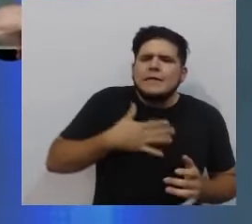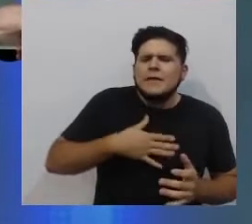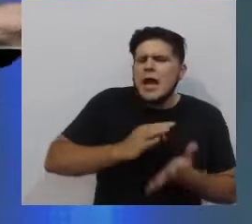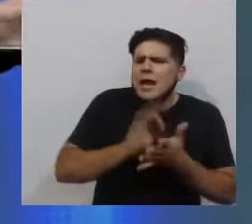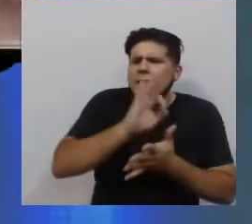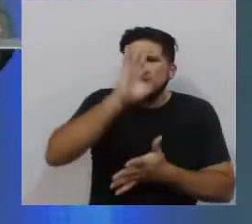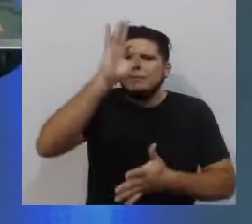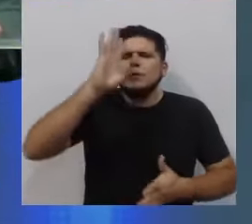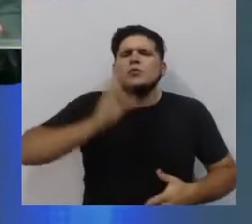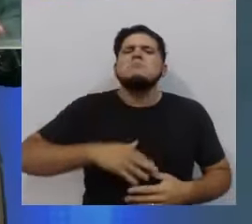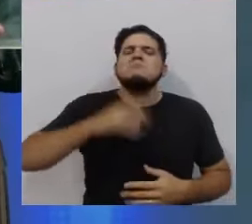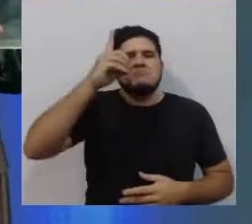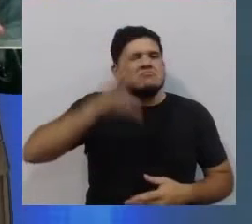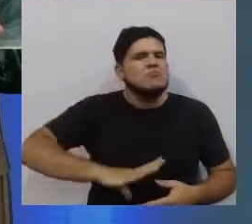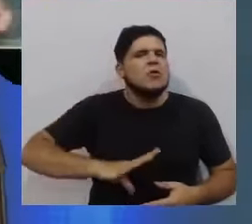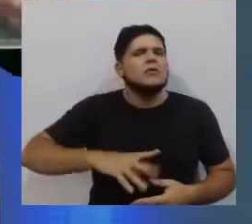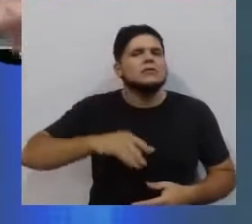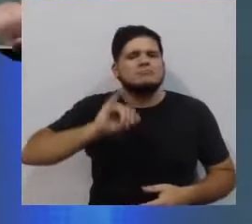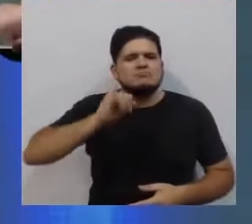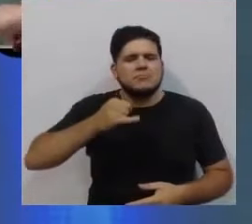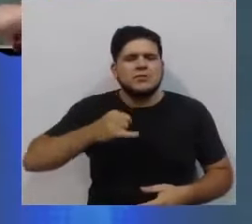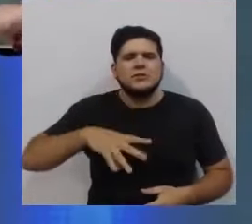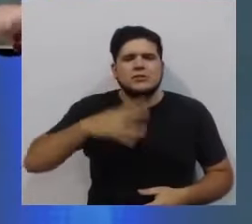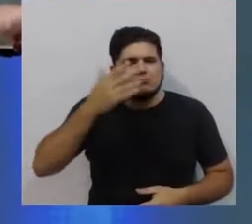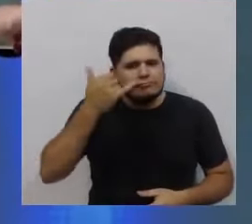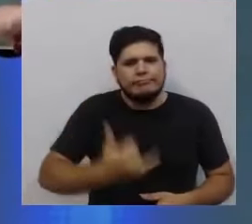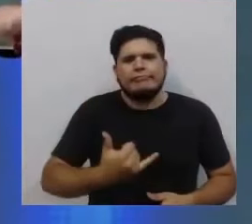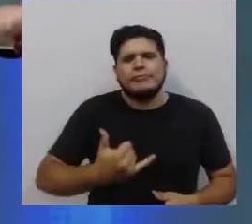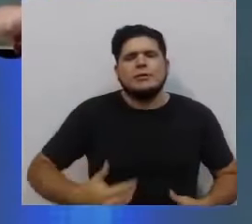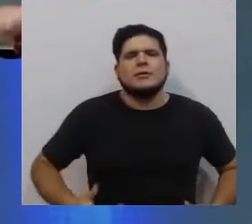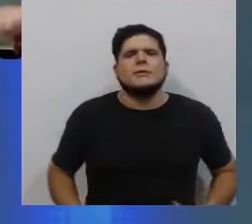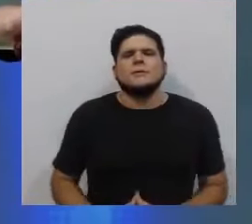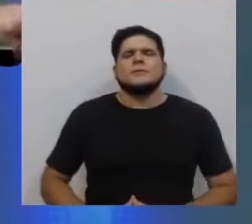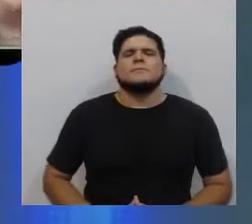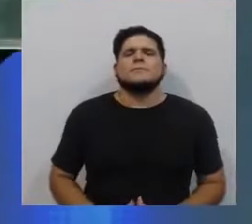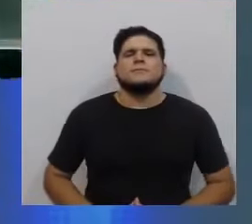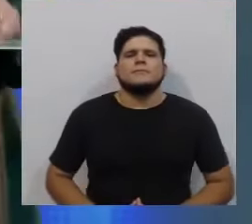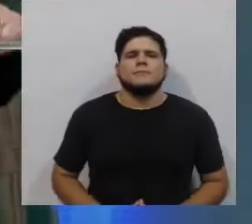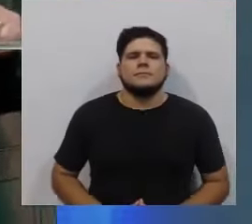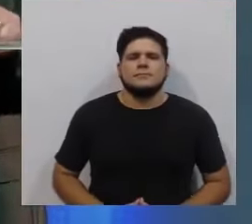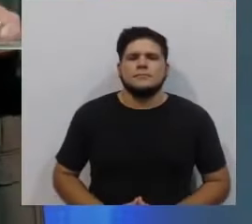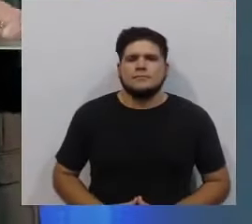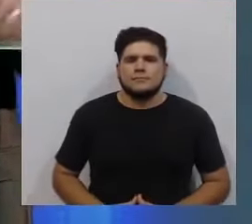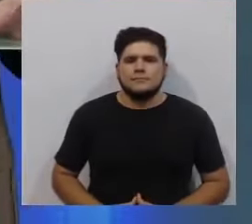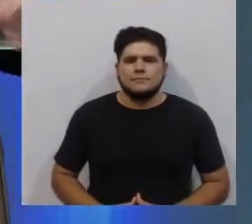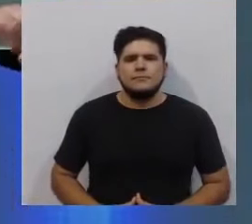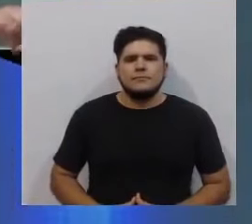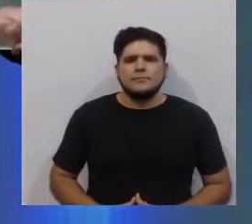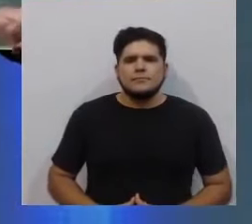y asimismo las palabras que el rey me había dicho y dijeron